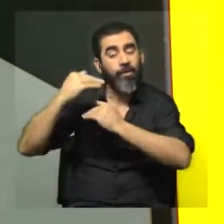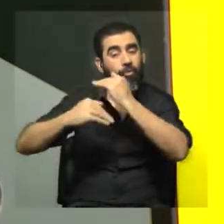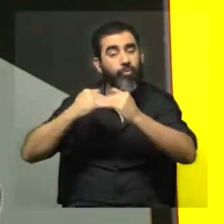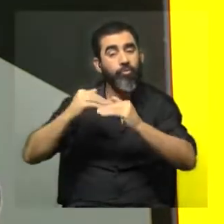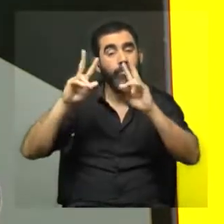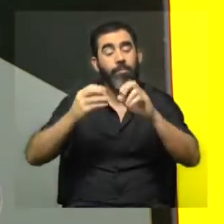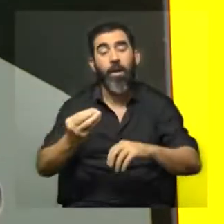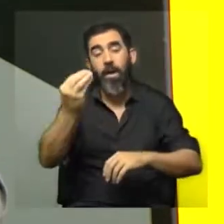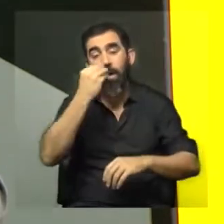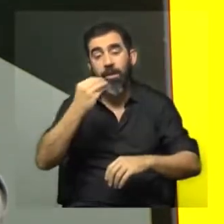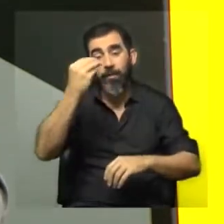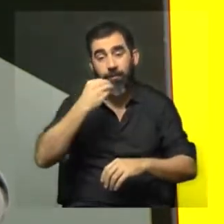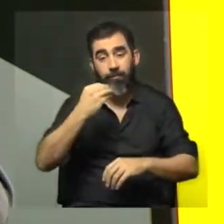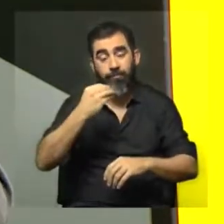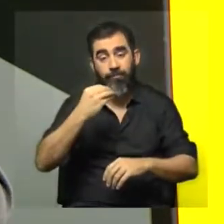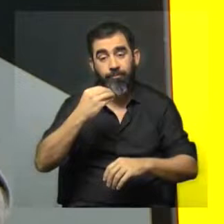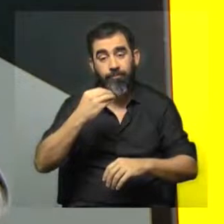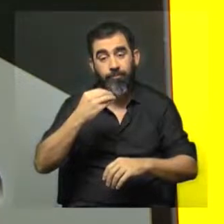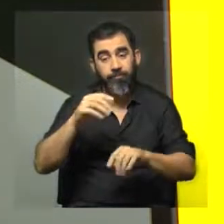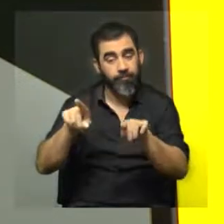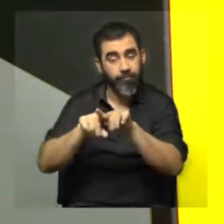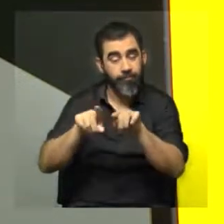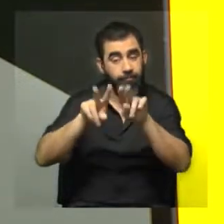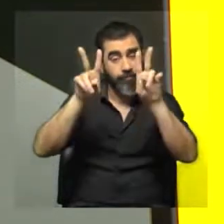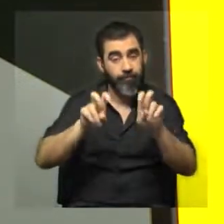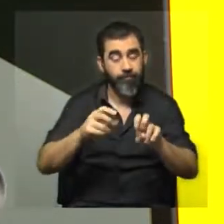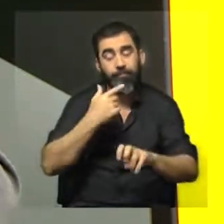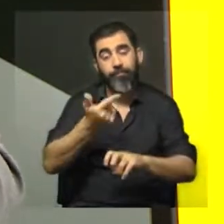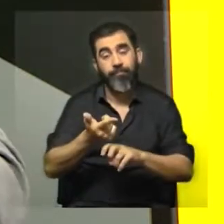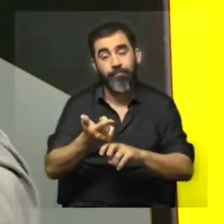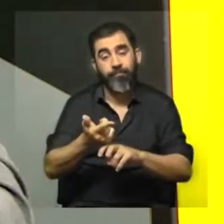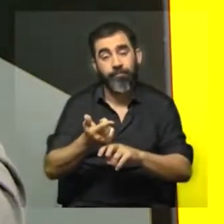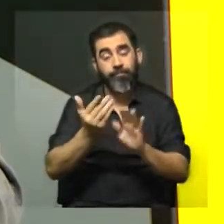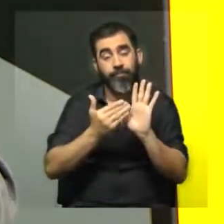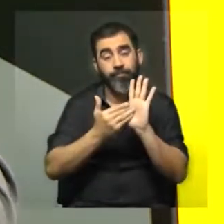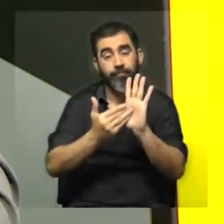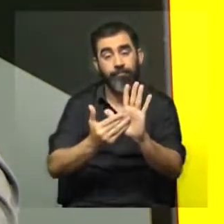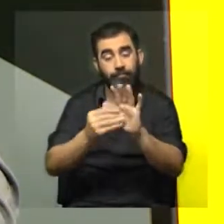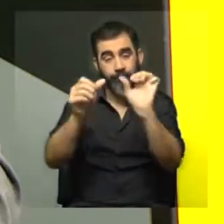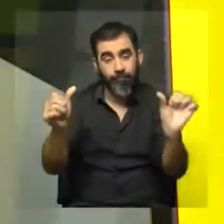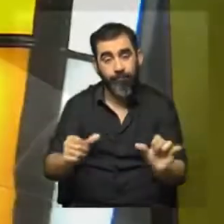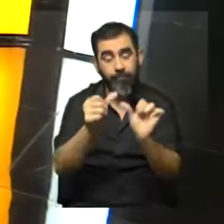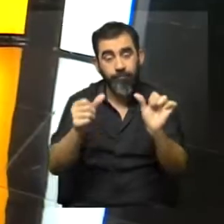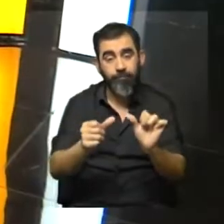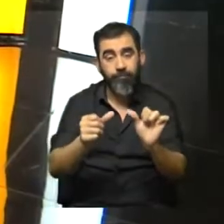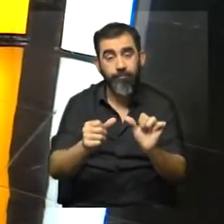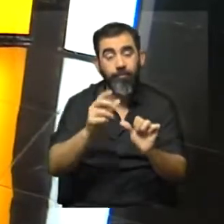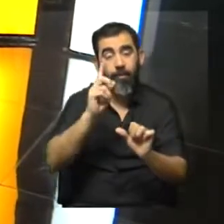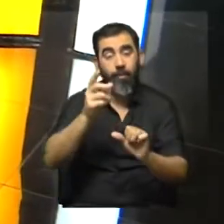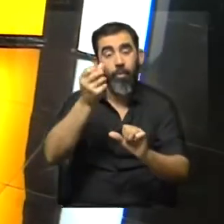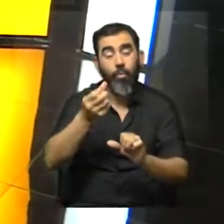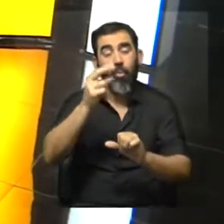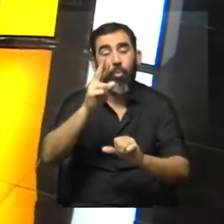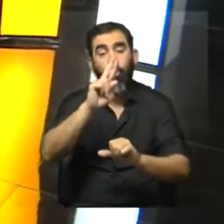el tema de la alimentación que tiene mucho que ver, si uno va siguiendo, por ejemplo, lo que son las presentaciones, las actividades de Garage Gourmet o las publicaciones que han